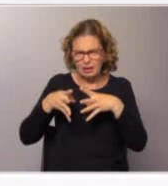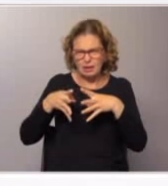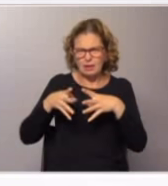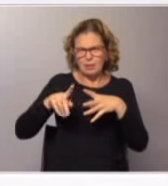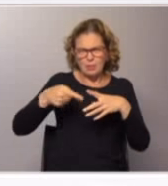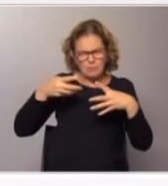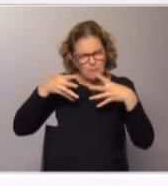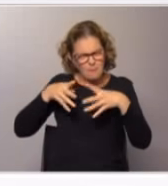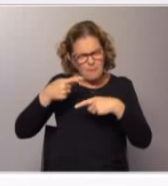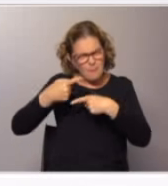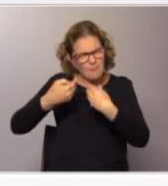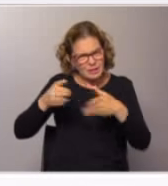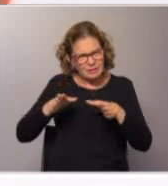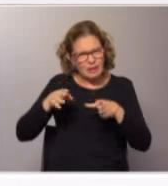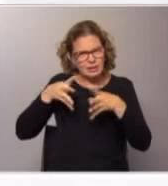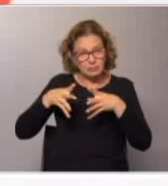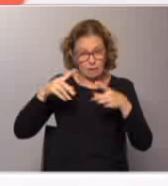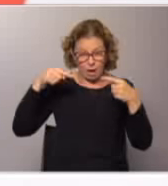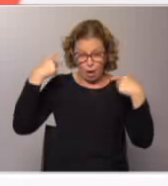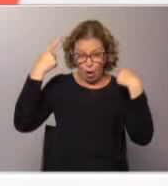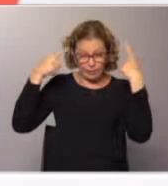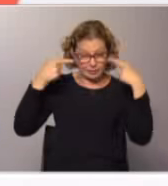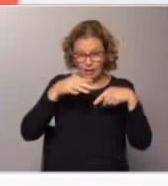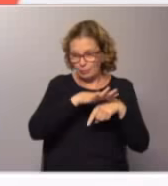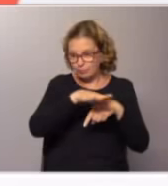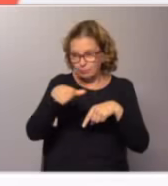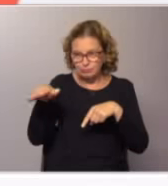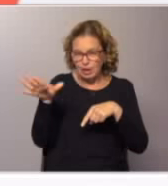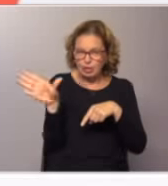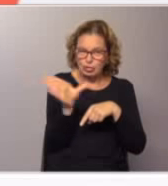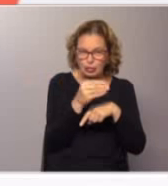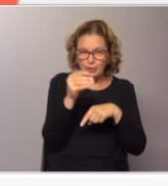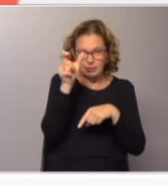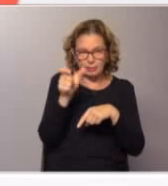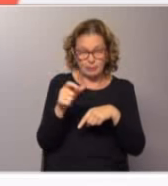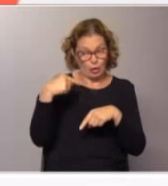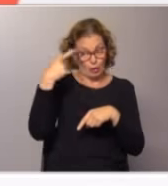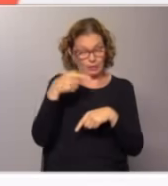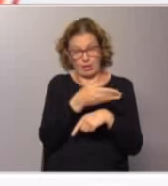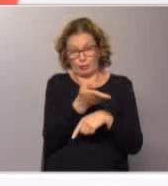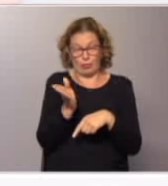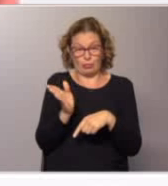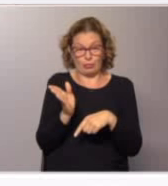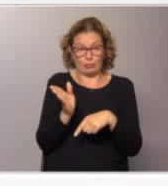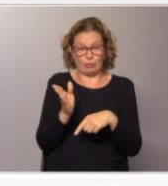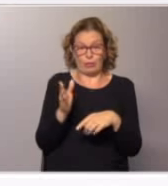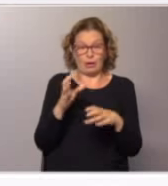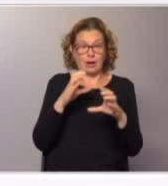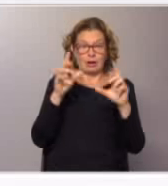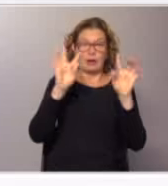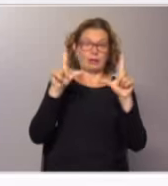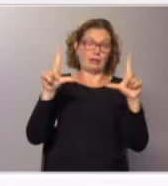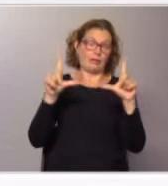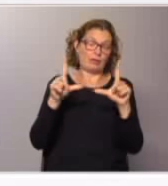crear guerras hay que enloquecer a la población para enloquecer a la población están todos los medios para la